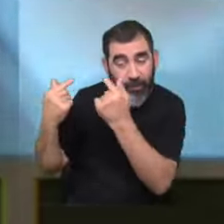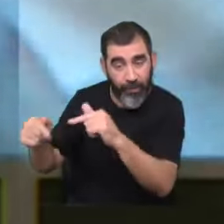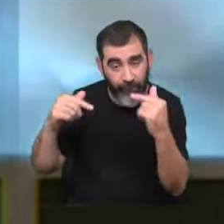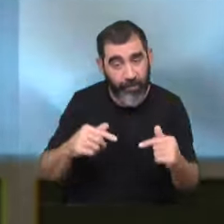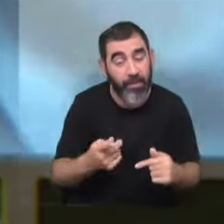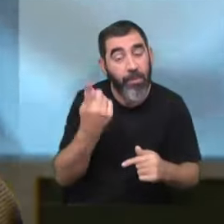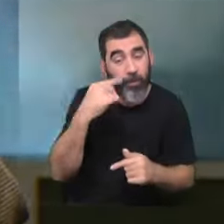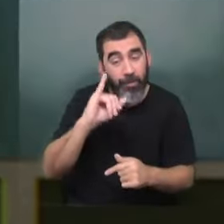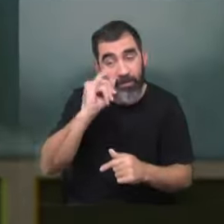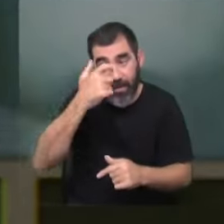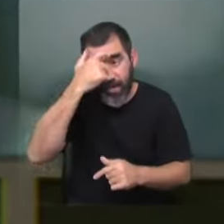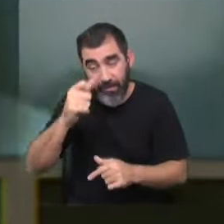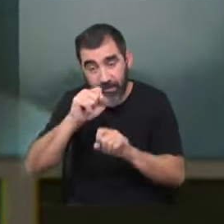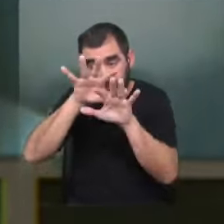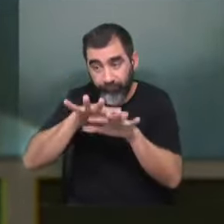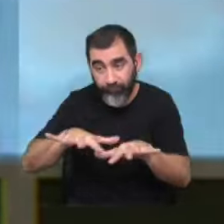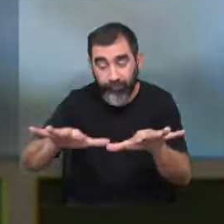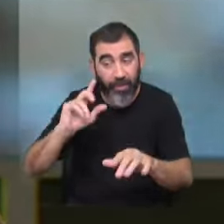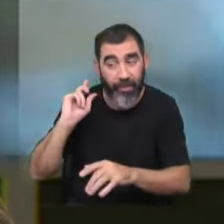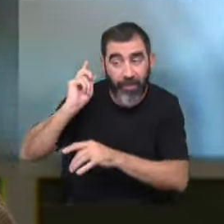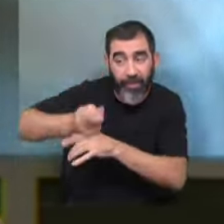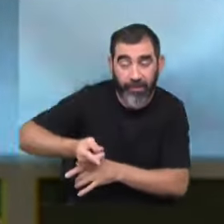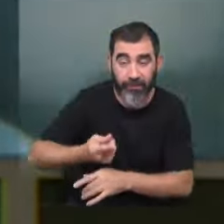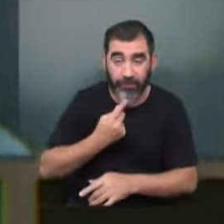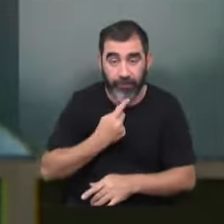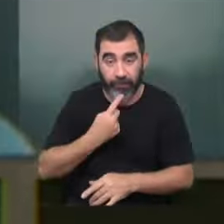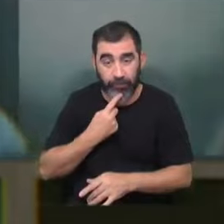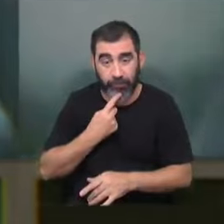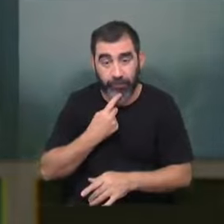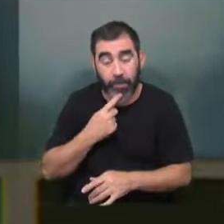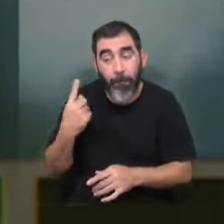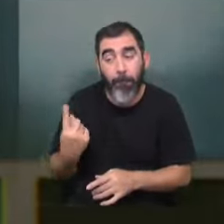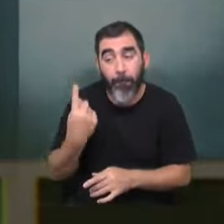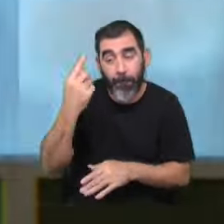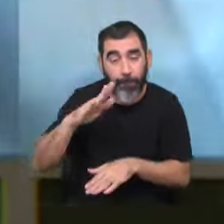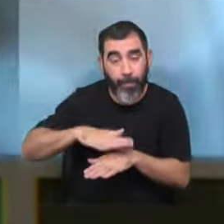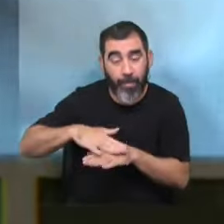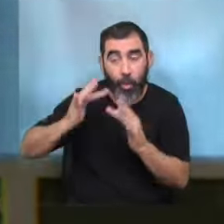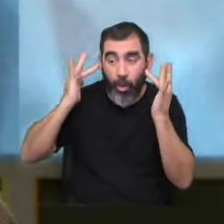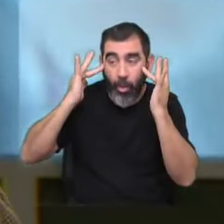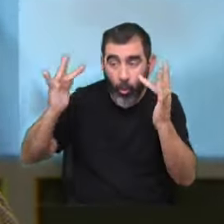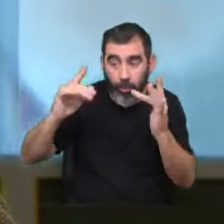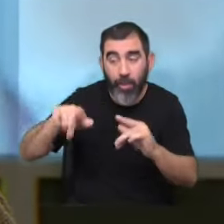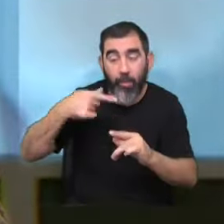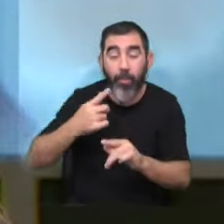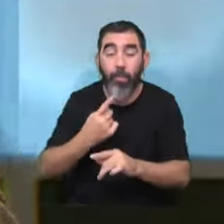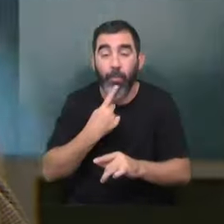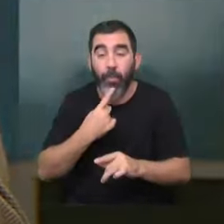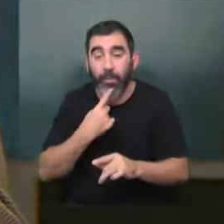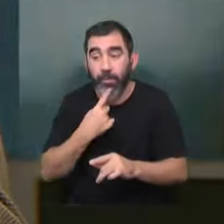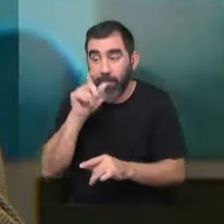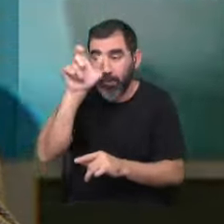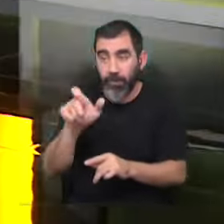la llegada de la ciencia a la toma de decisiones empieza desde el principio, empieza desde la educación para que nuestras políticas y nuestros